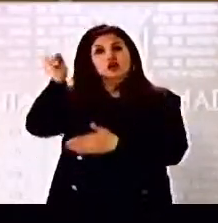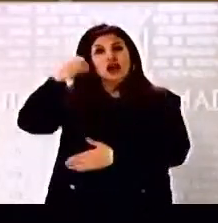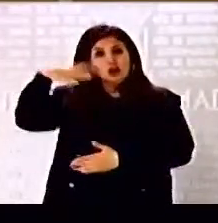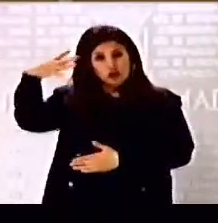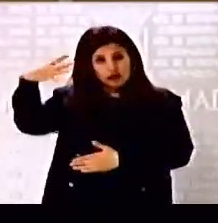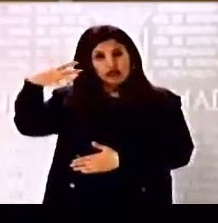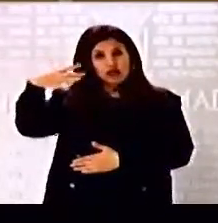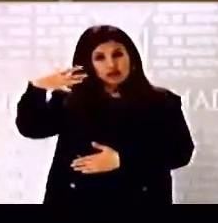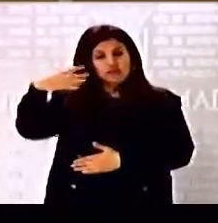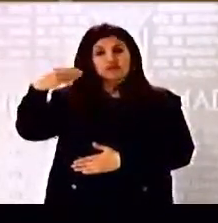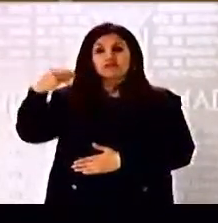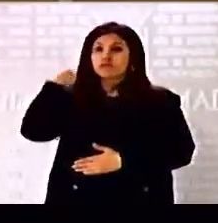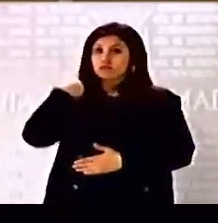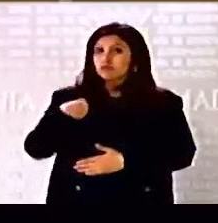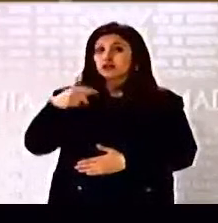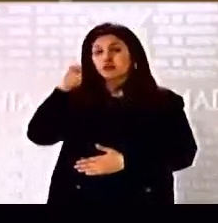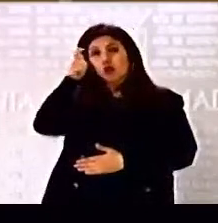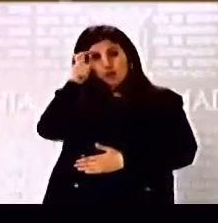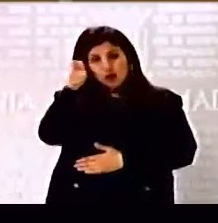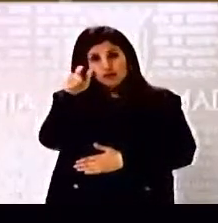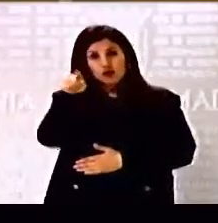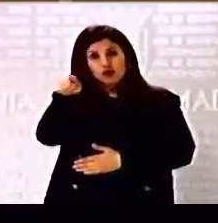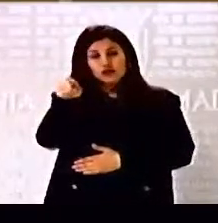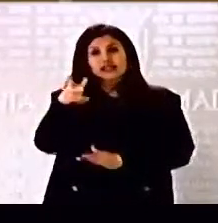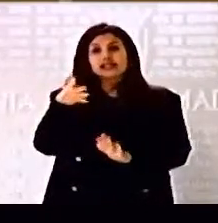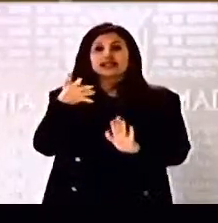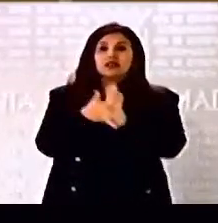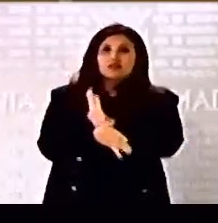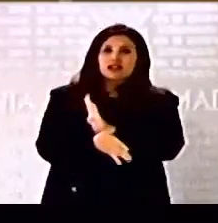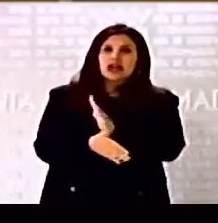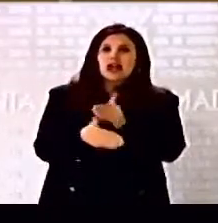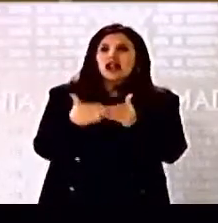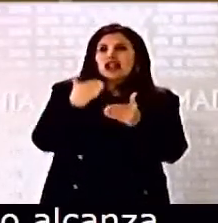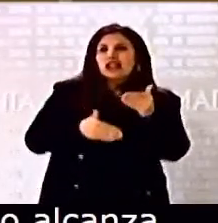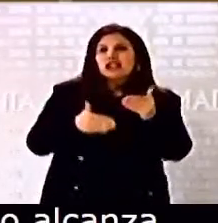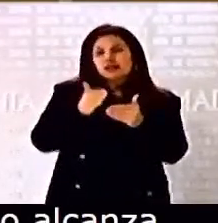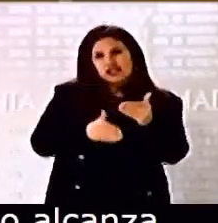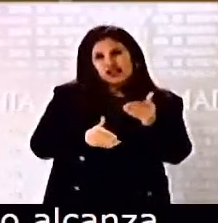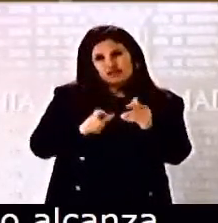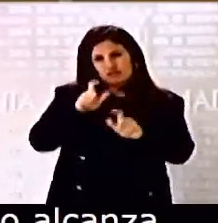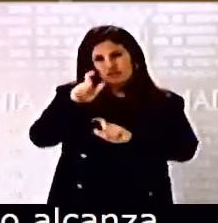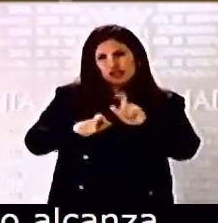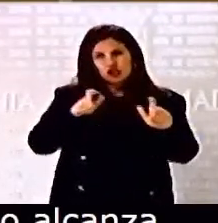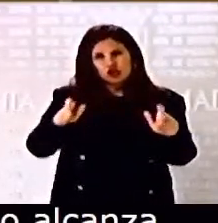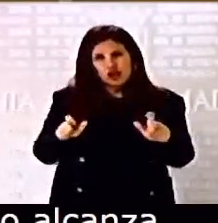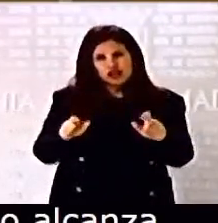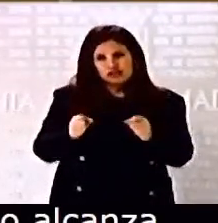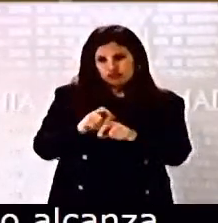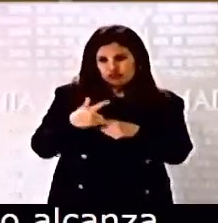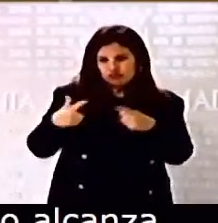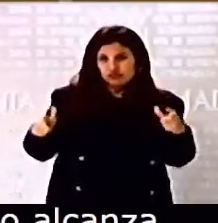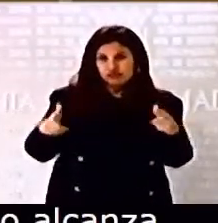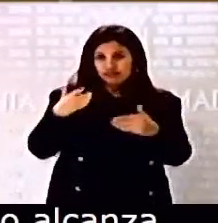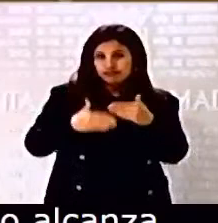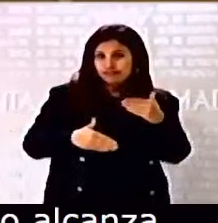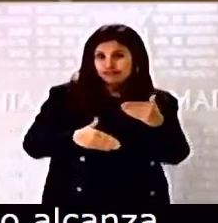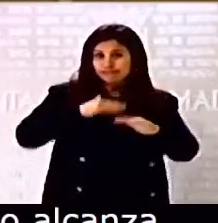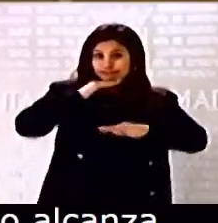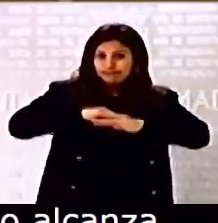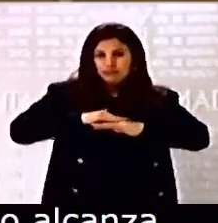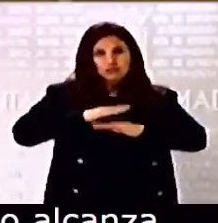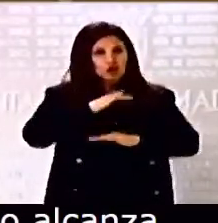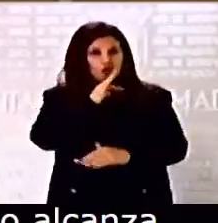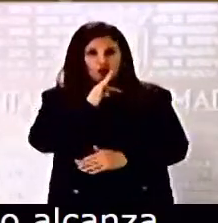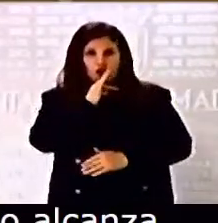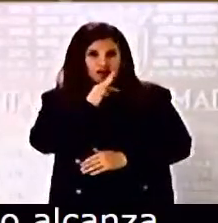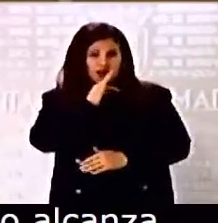que no alcanza todavía la cifra de incidencia para perimetrarla, está alrededor de los 300 casos por